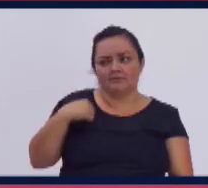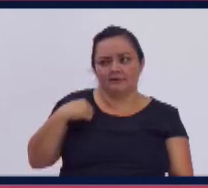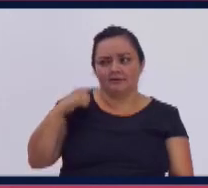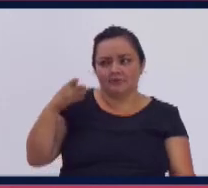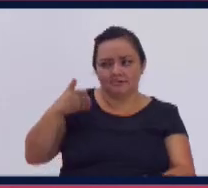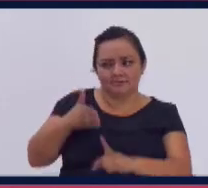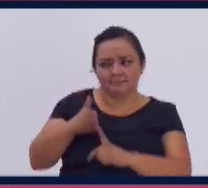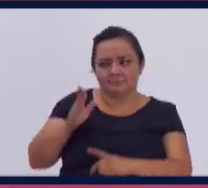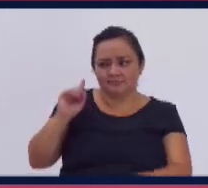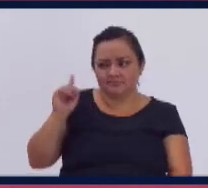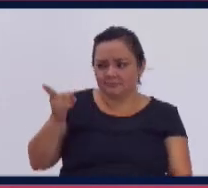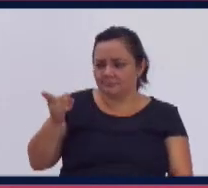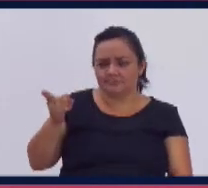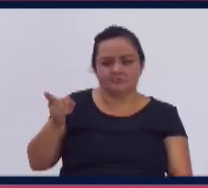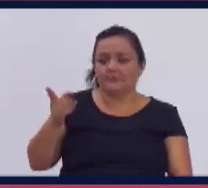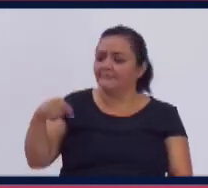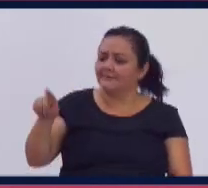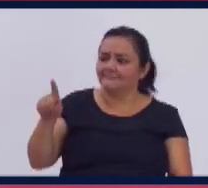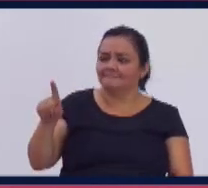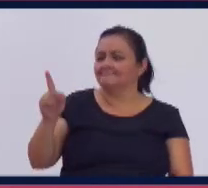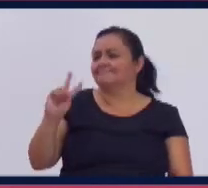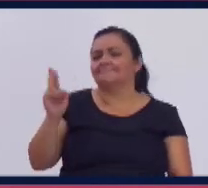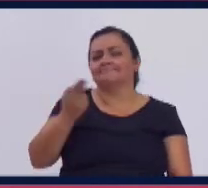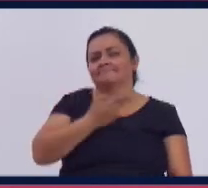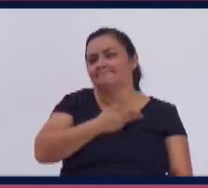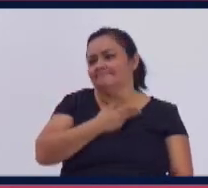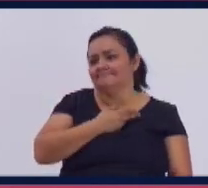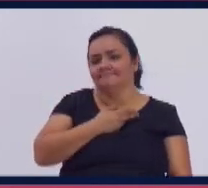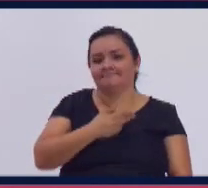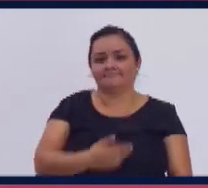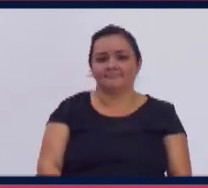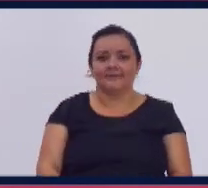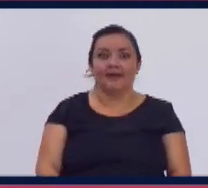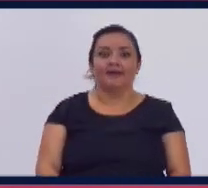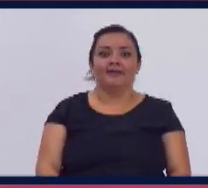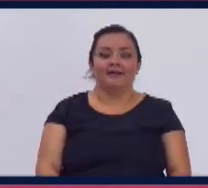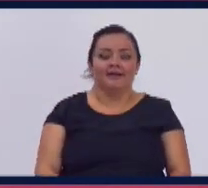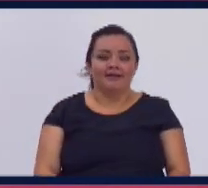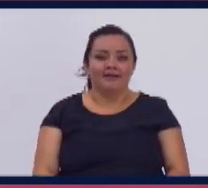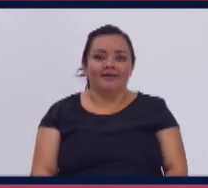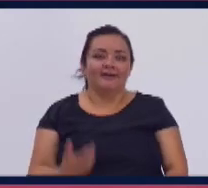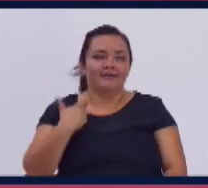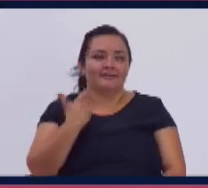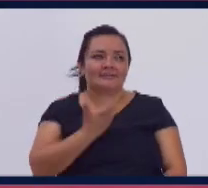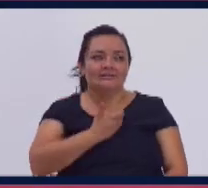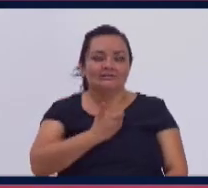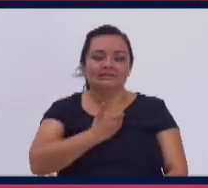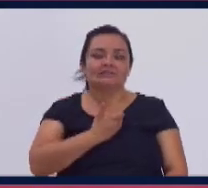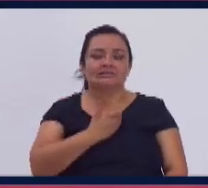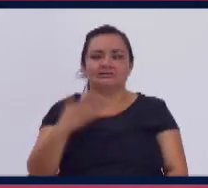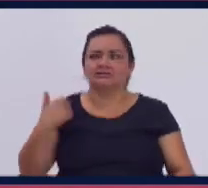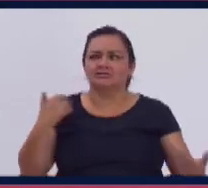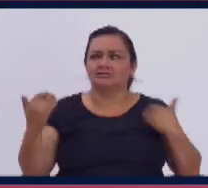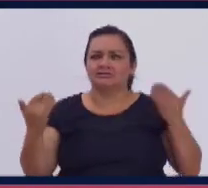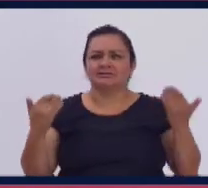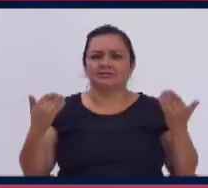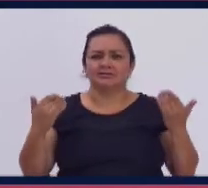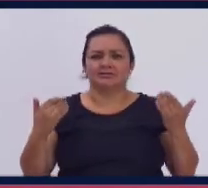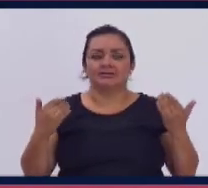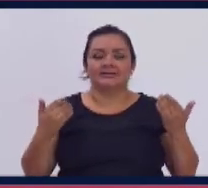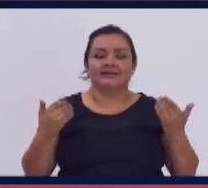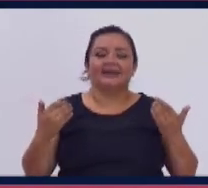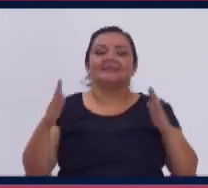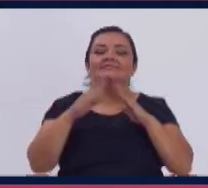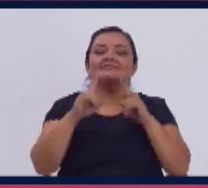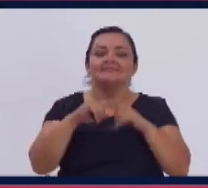te condeno. Vete y no peques más. Hay un complot en nuestra contra. Venir a la iglesia,